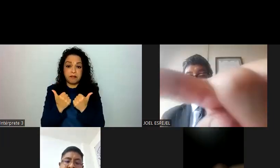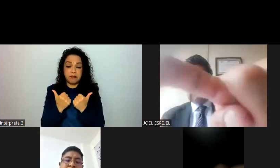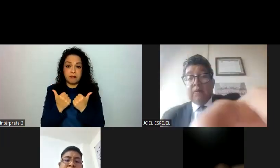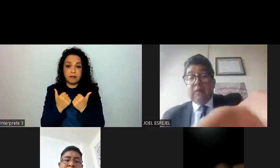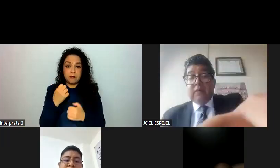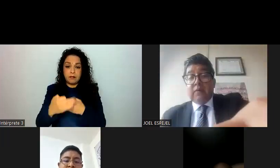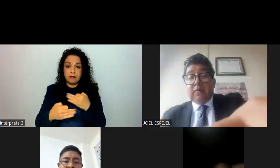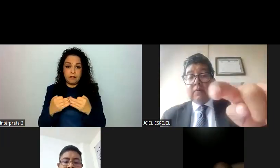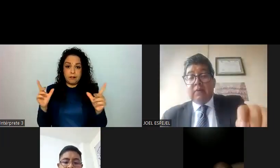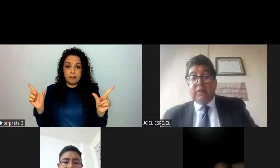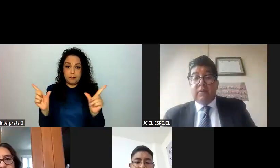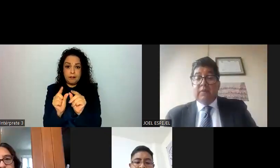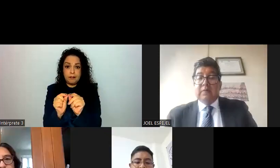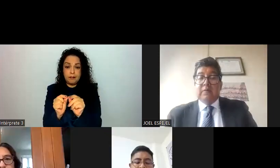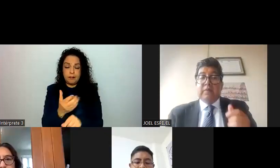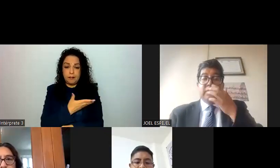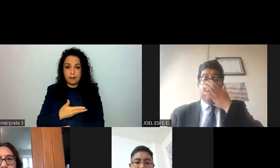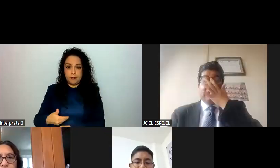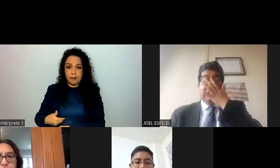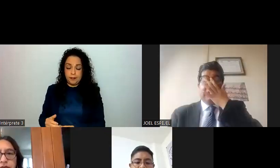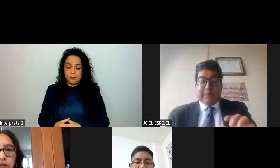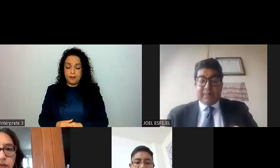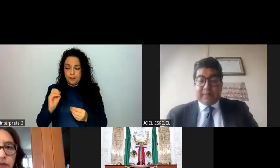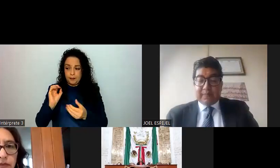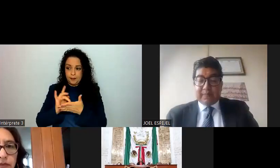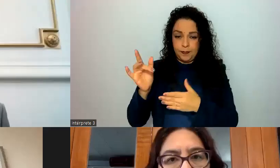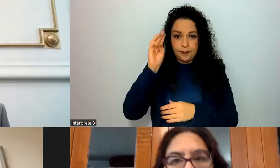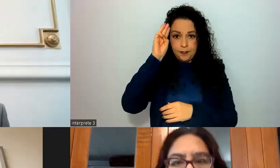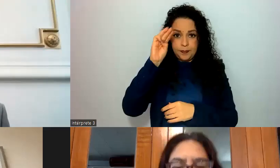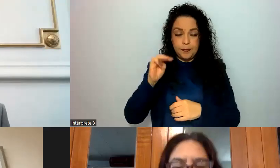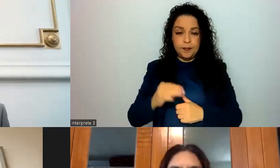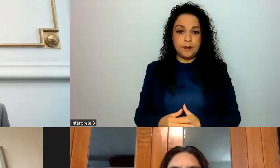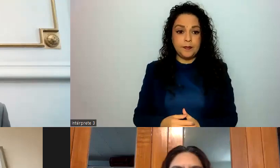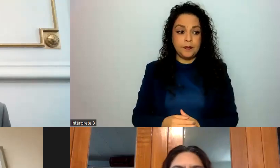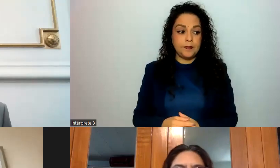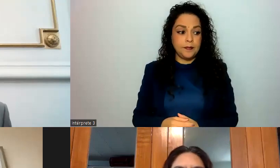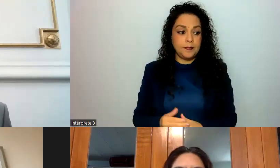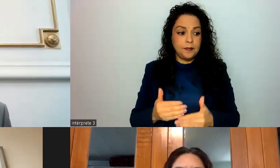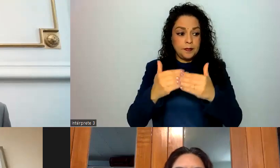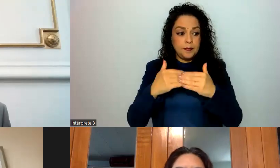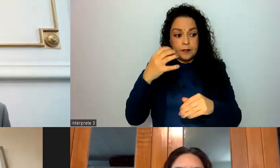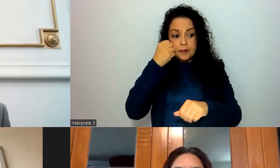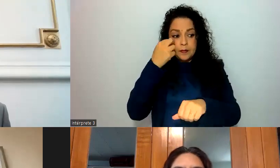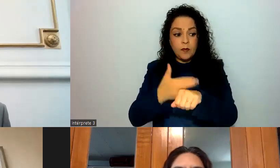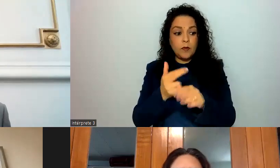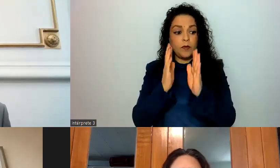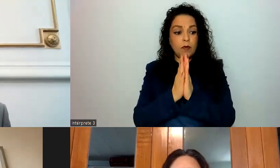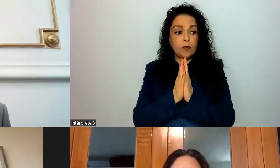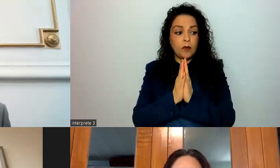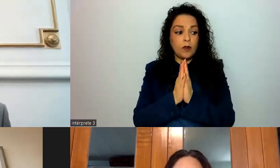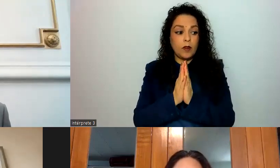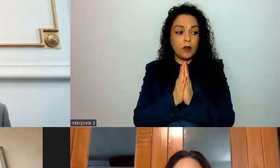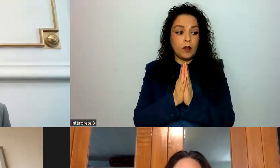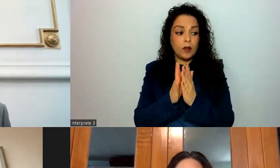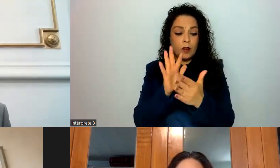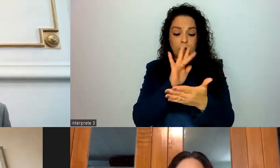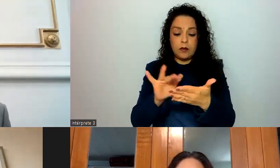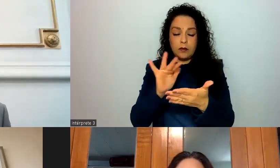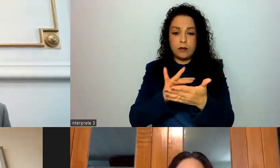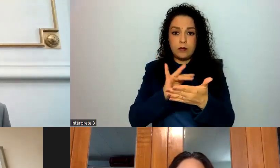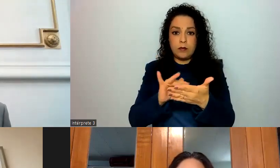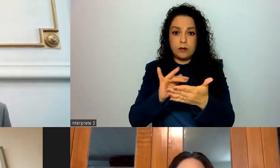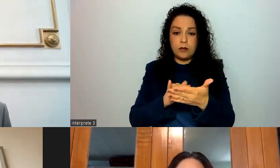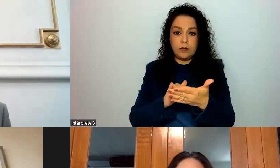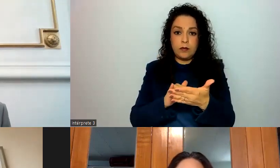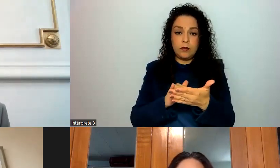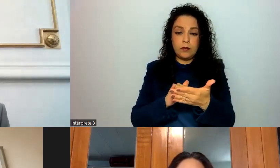cuanto, presidente. Gracias, maestro. Se solicita al secretario proceda a la lectura del acuerdo para su